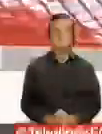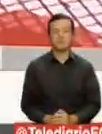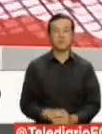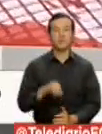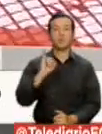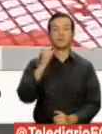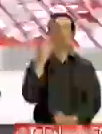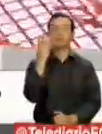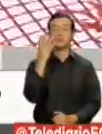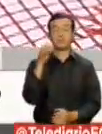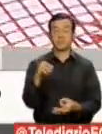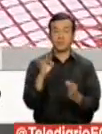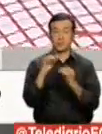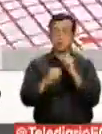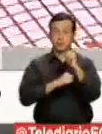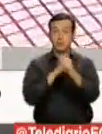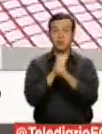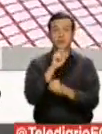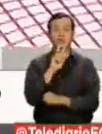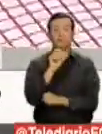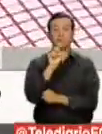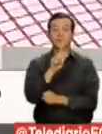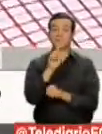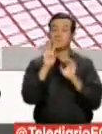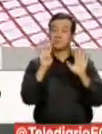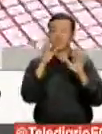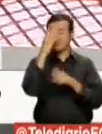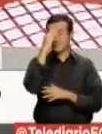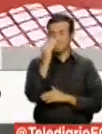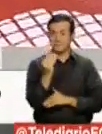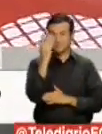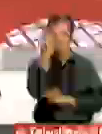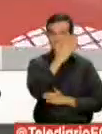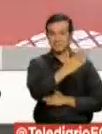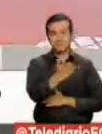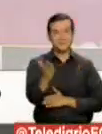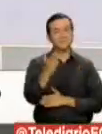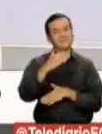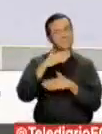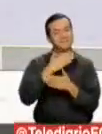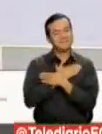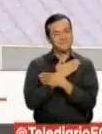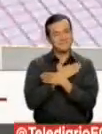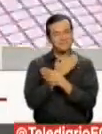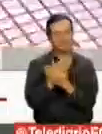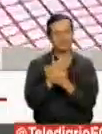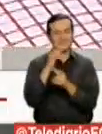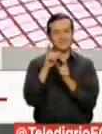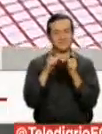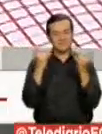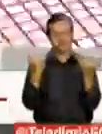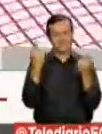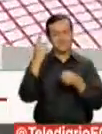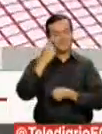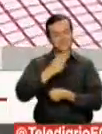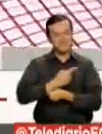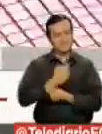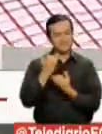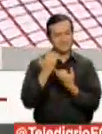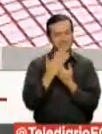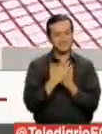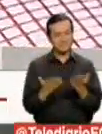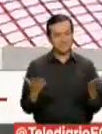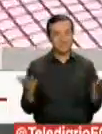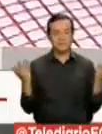Jueves 14 de febrero de 2019. Muy buenos días, amigos y amigas. Felicidades para quienes celebran este día. Y bueno,